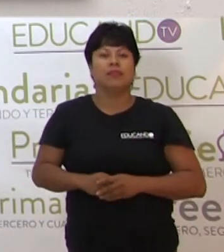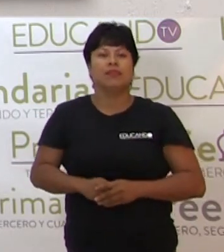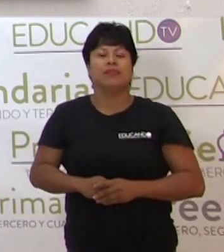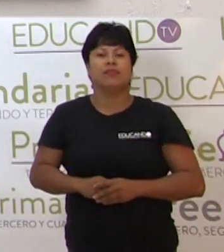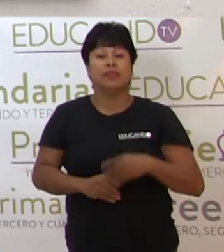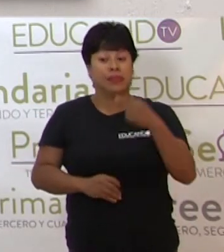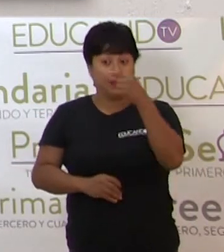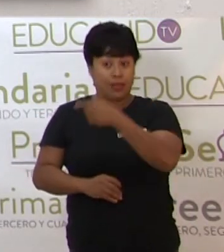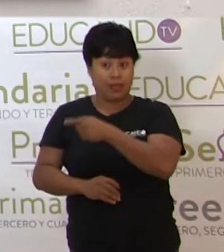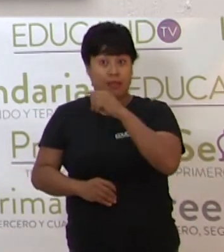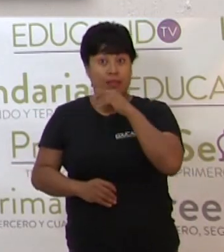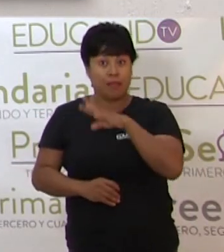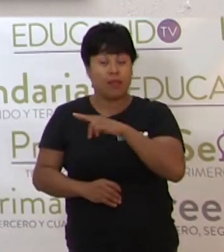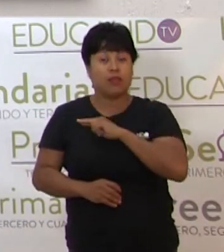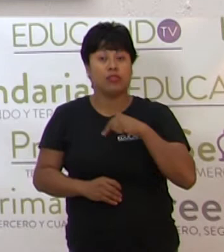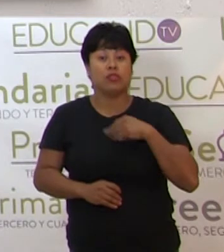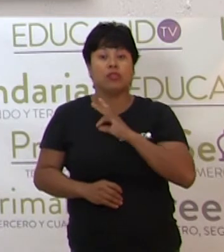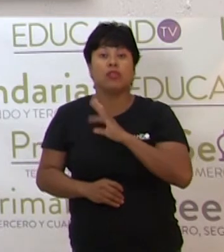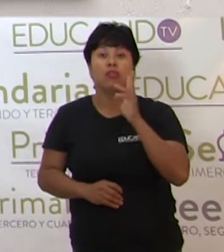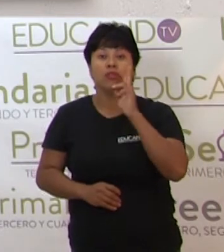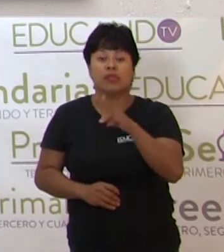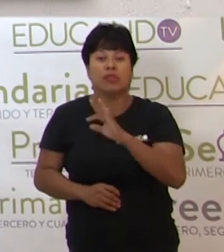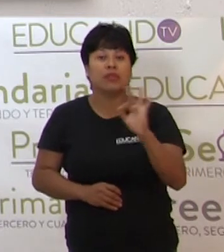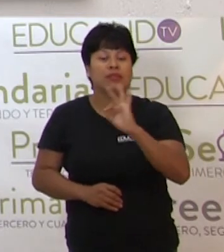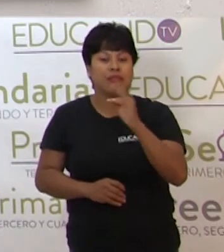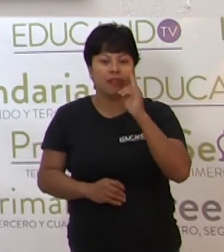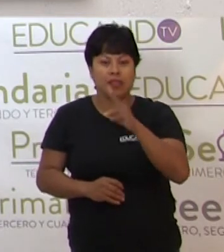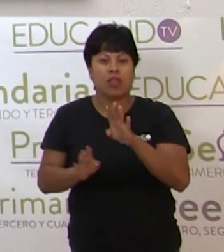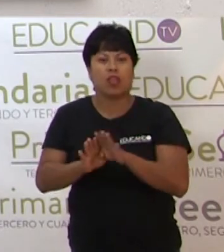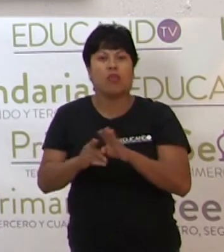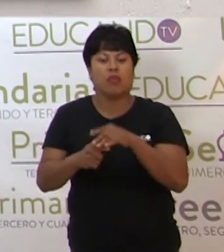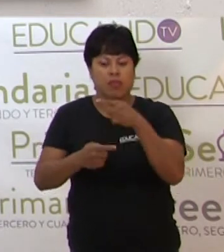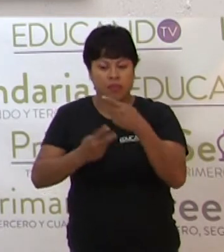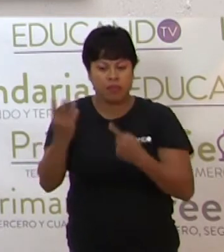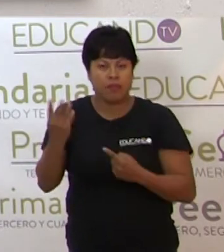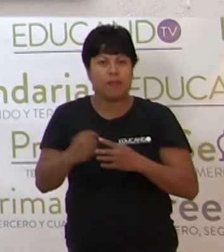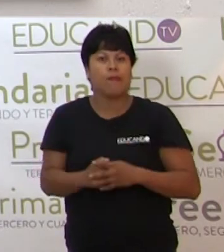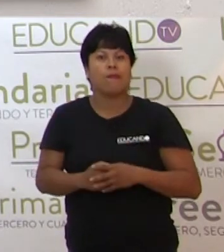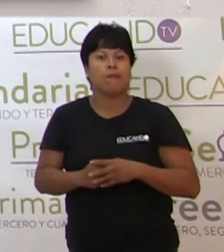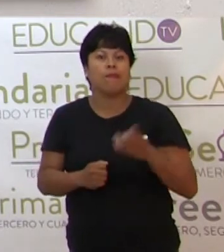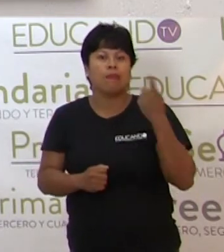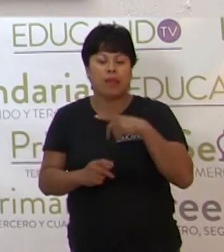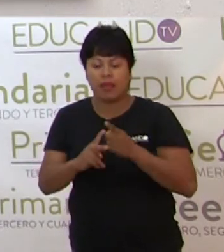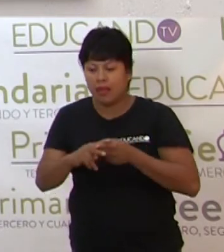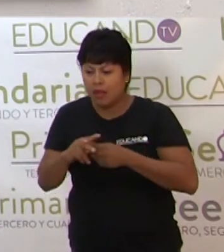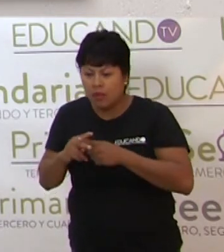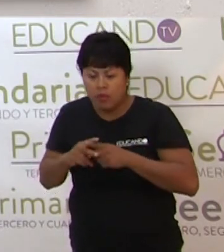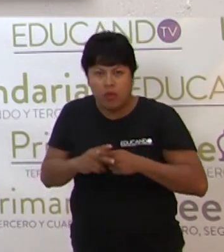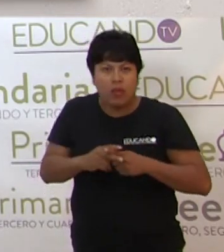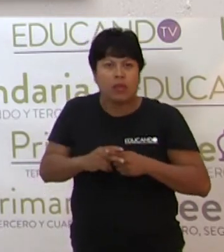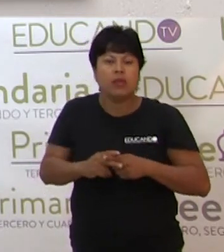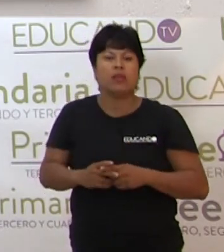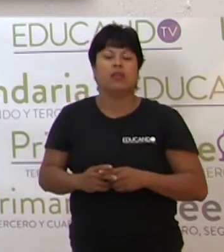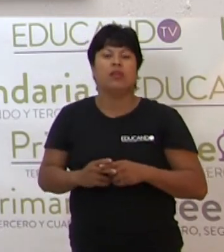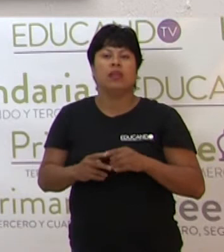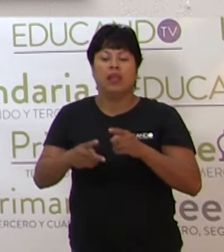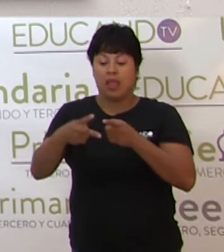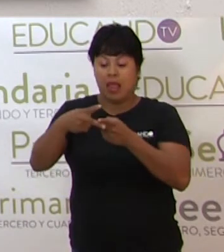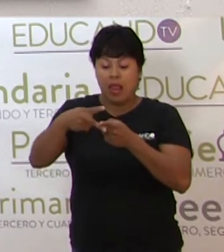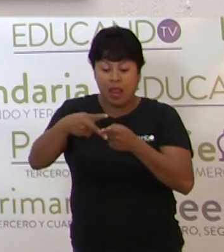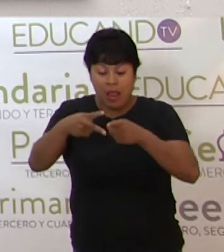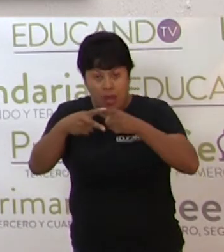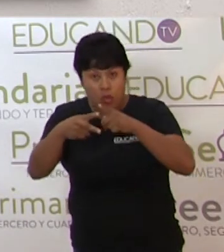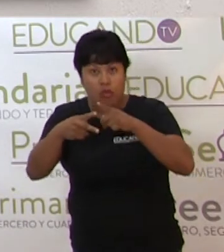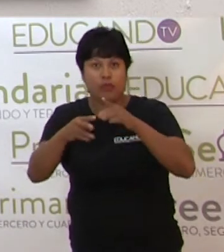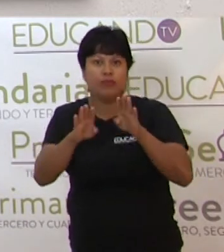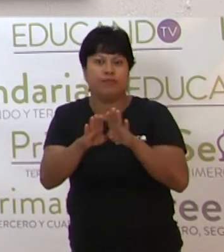Aquí también podemos ver que se está definiendo las funciones para calcular el ángulo, las